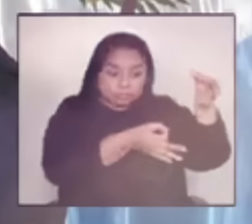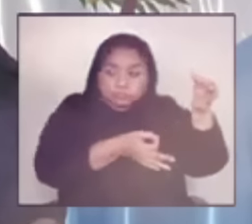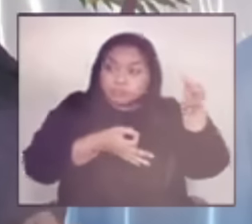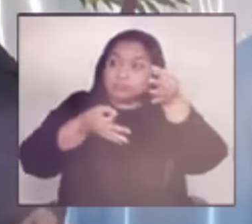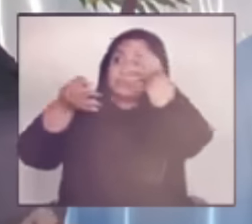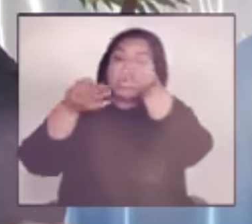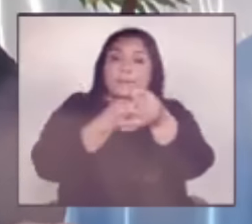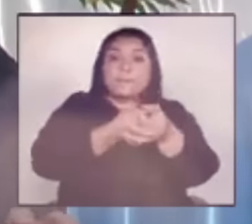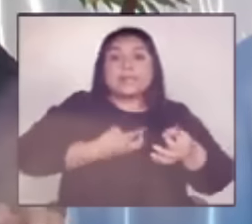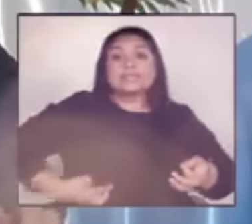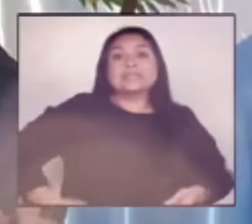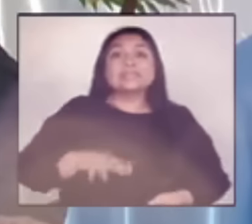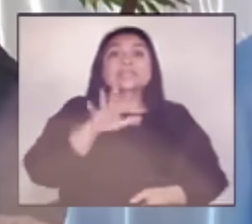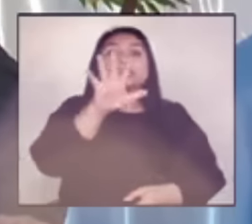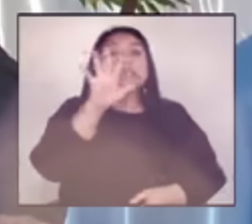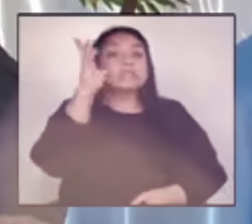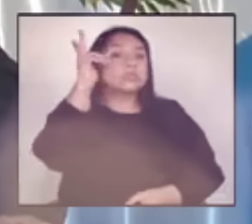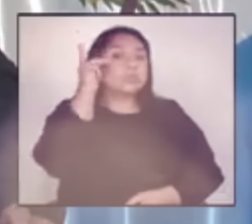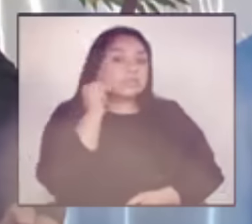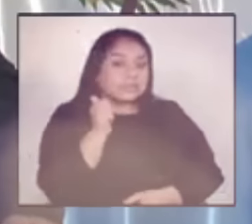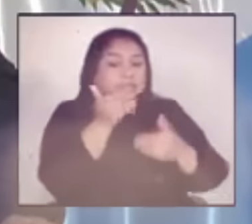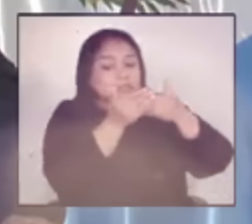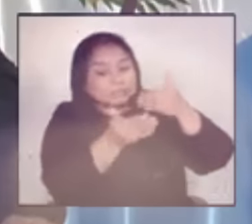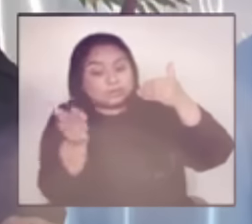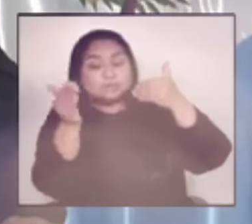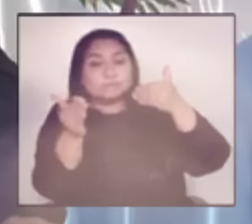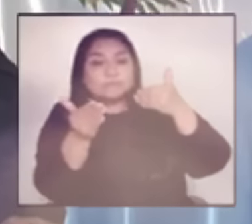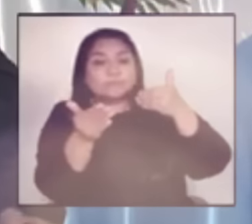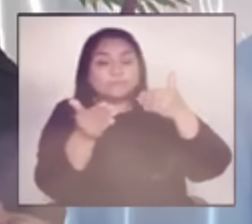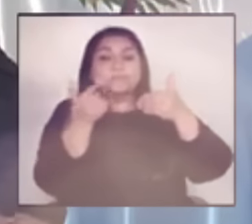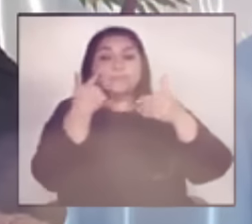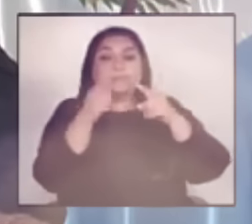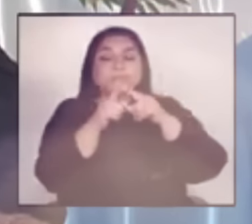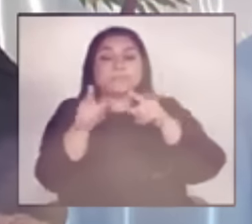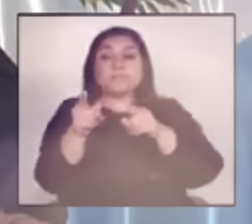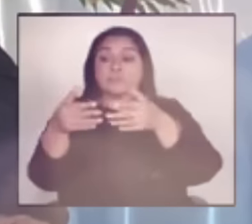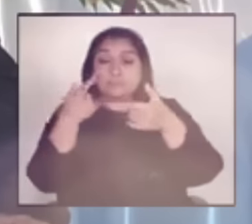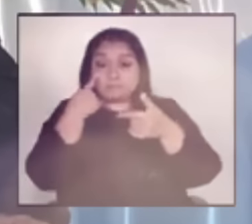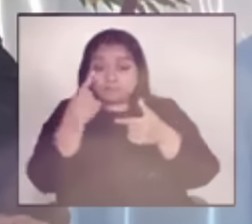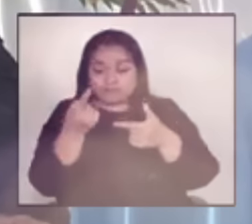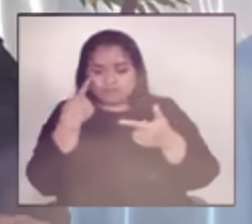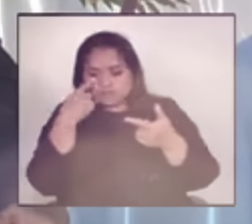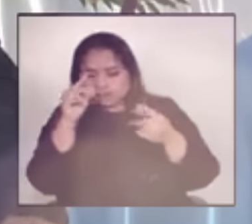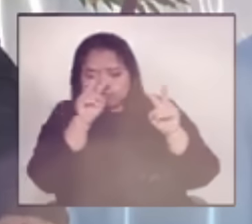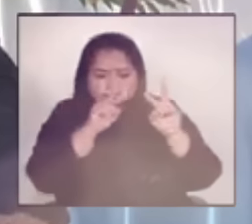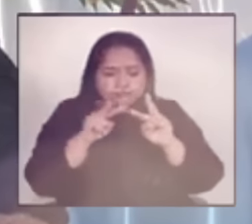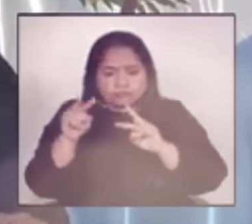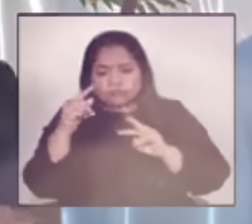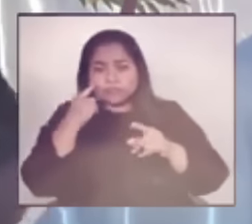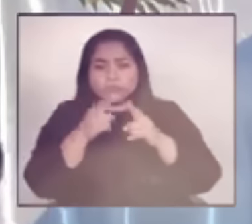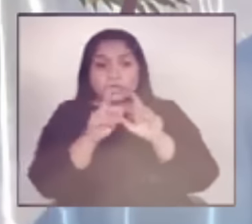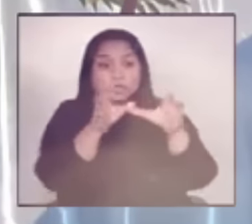República dentro de los 5 días siguientes, de las cuales, al recibir y observar las